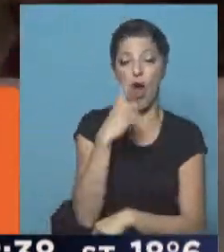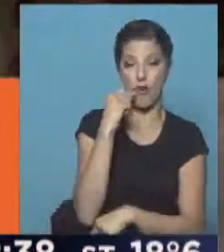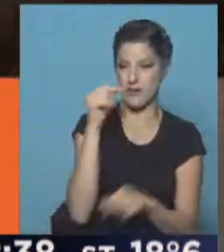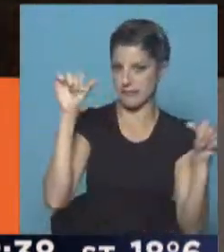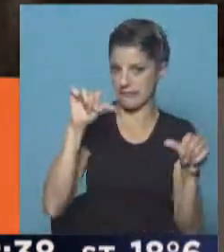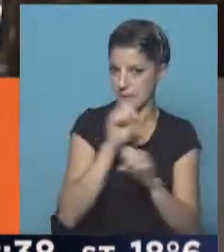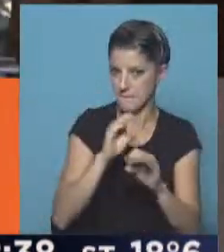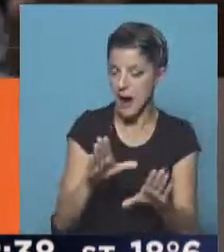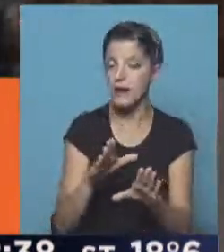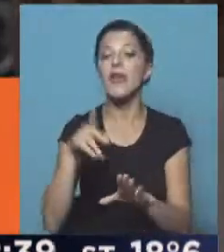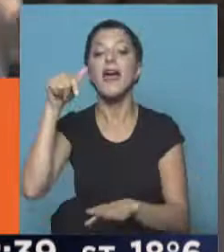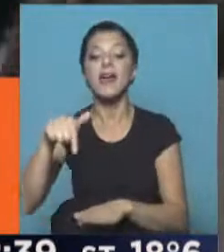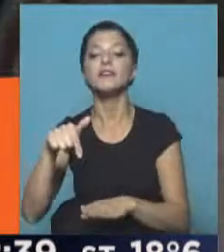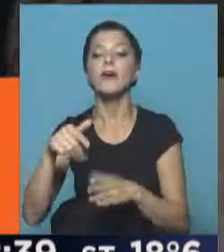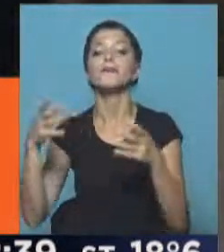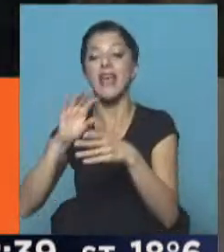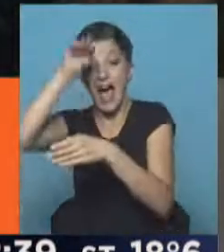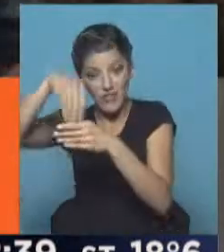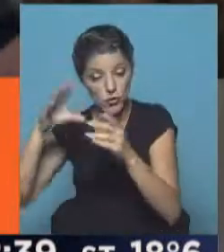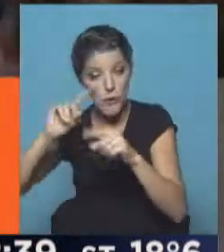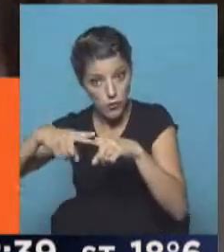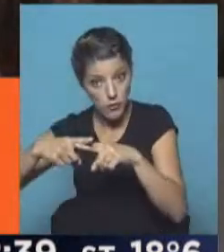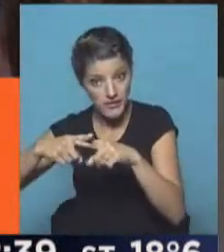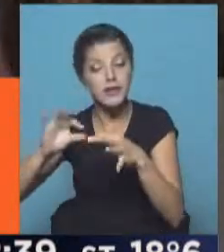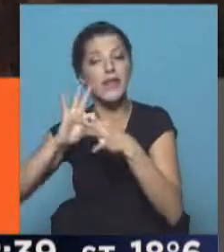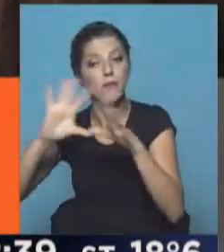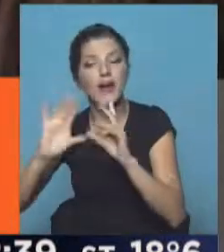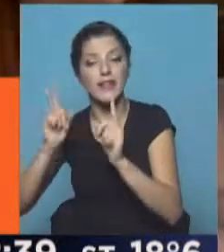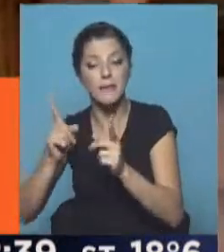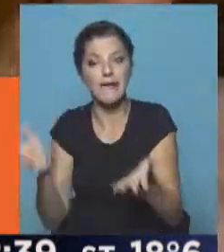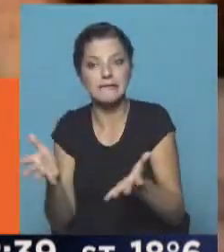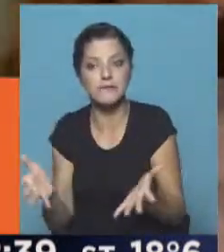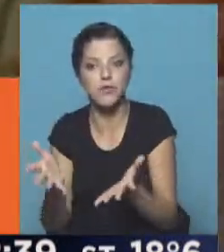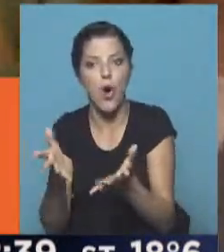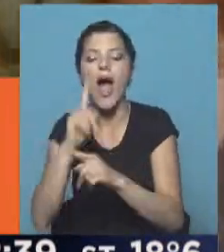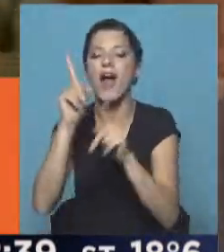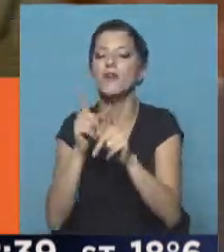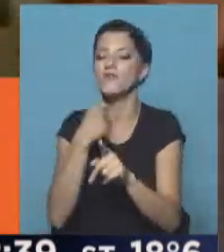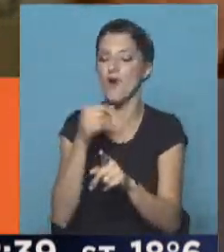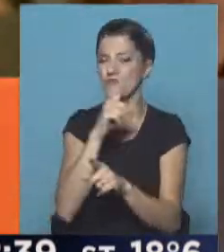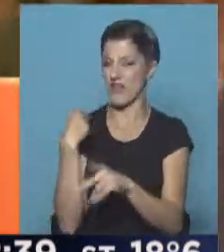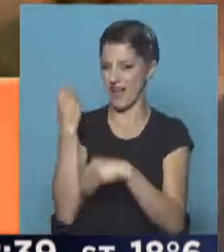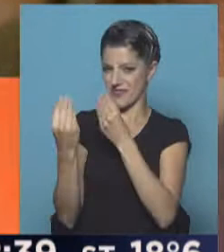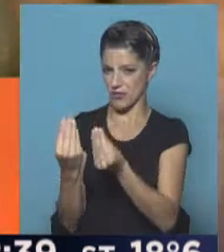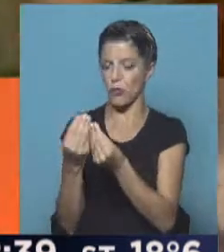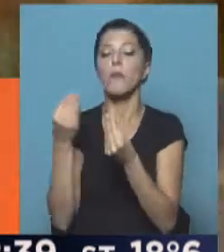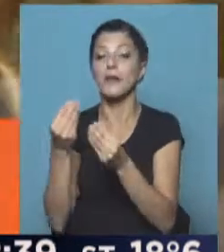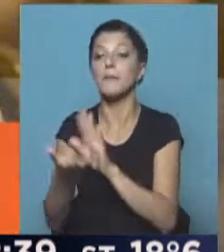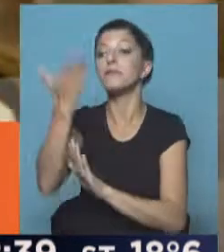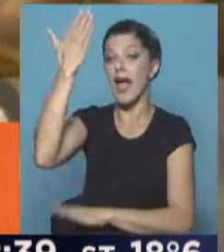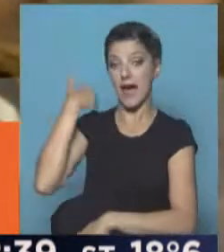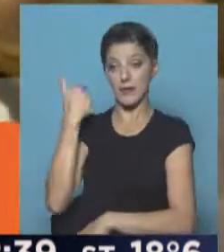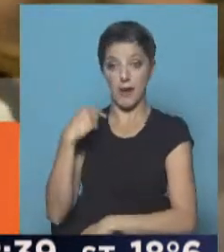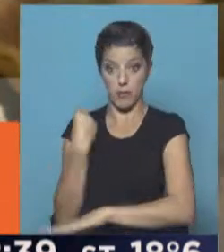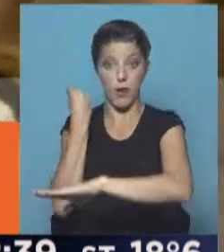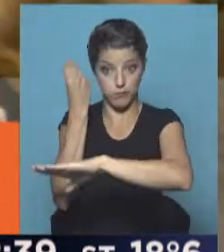propia batalla entre los demócratas intentando revertir el poco entusiasmo que genera su candidatura. Es que para poder acceder a la nominación